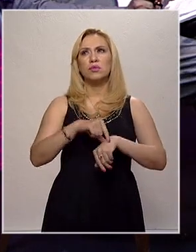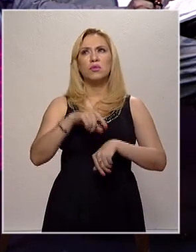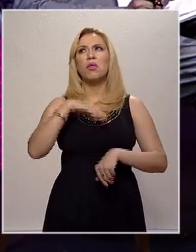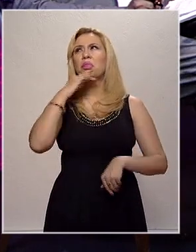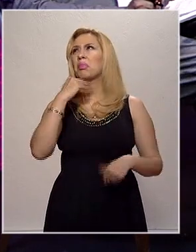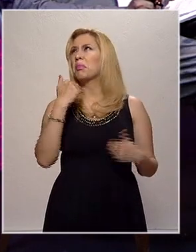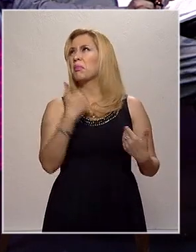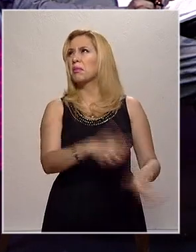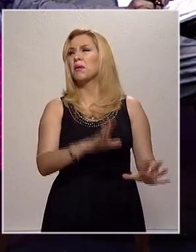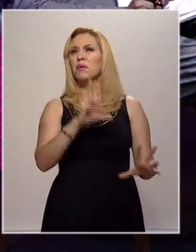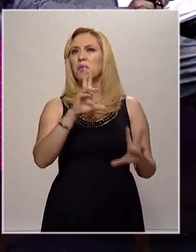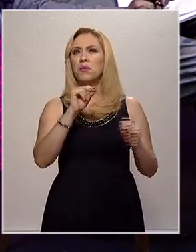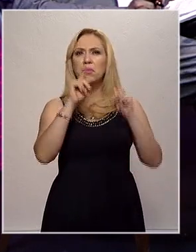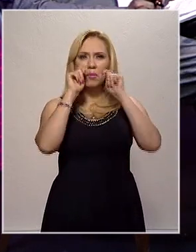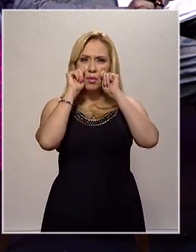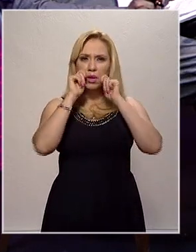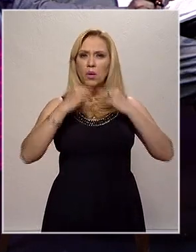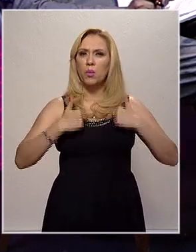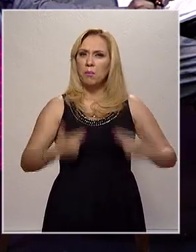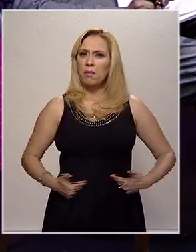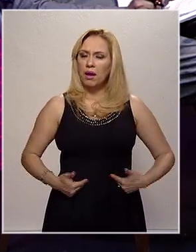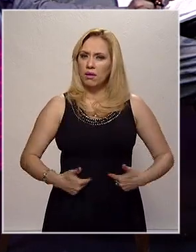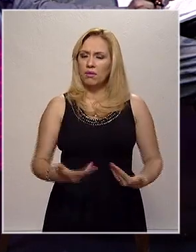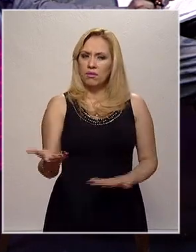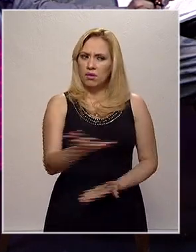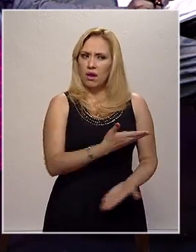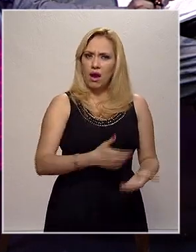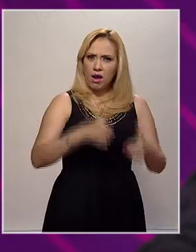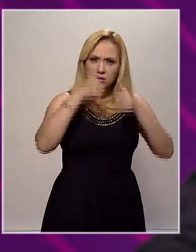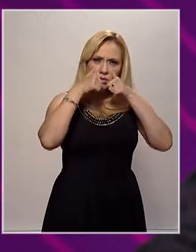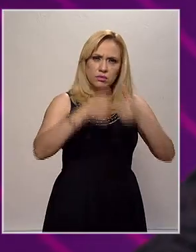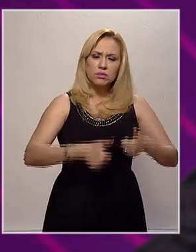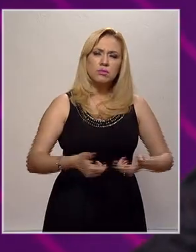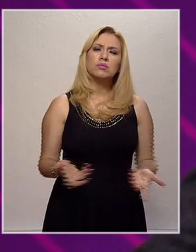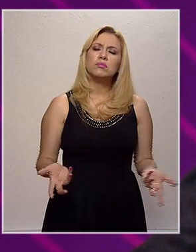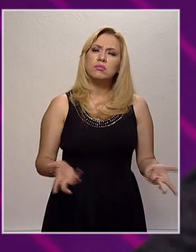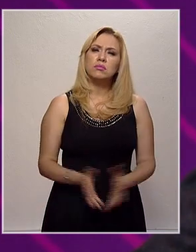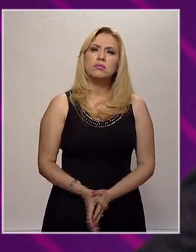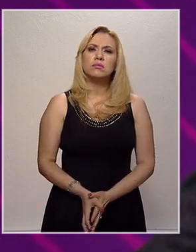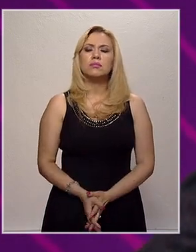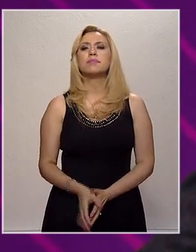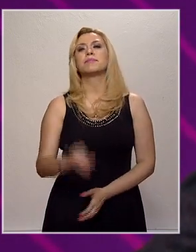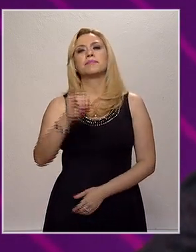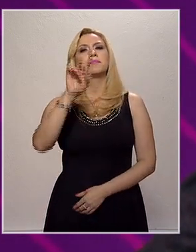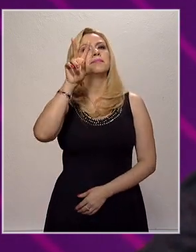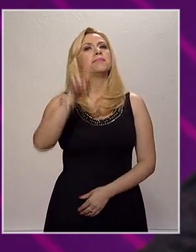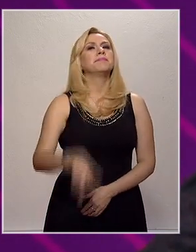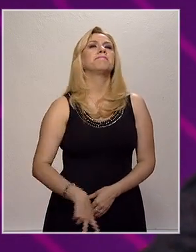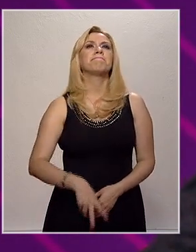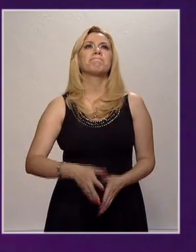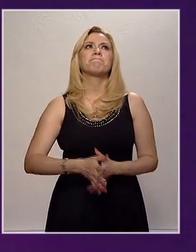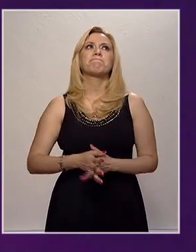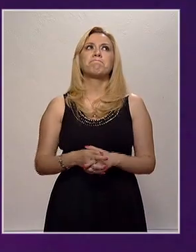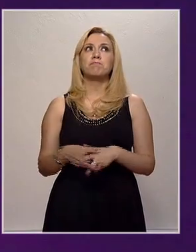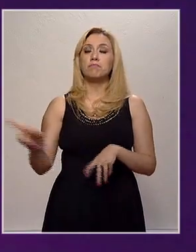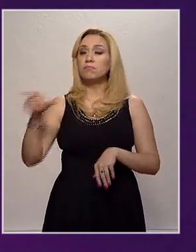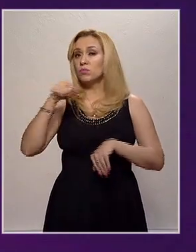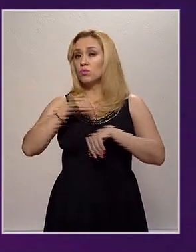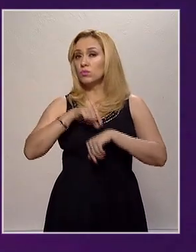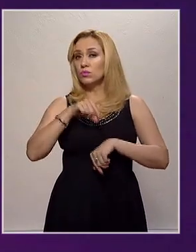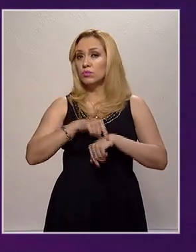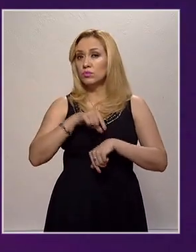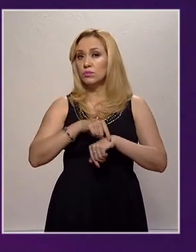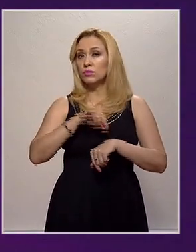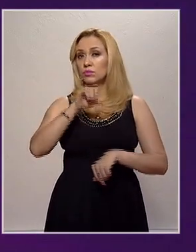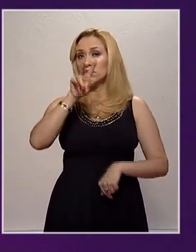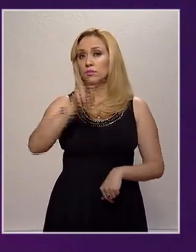qué consiste esto del proceso de deshumanización en la medicina relacionado también con la violencia obstétrica? Claro, la deshumanización de la medicina es